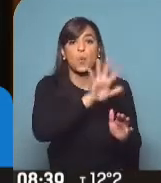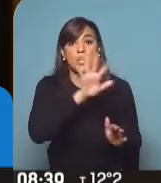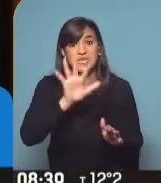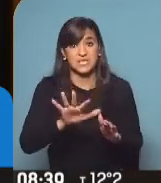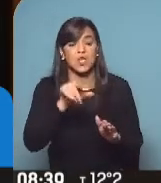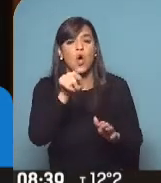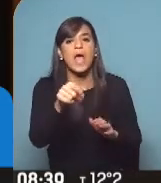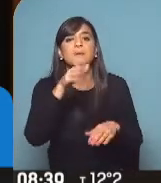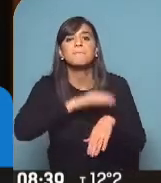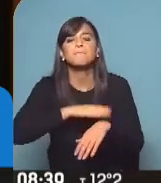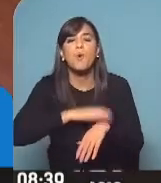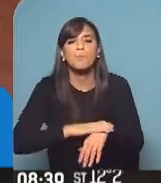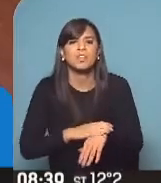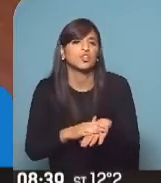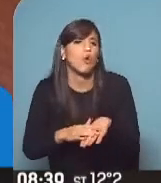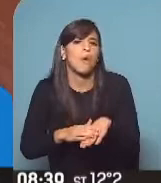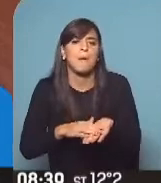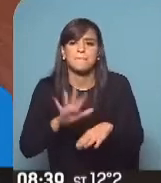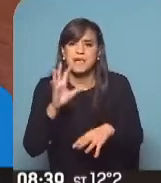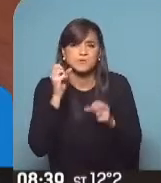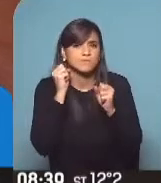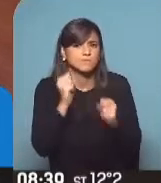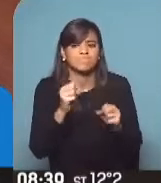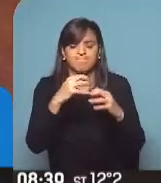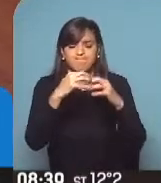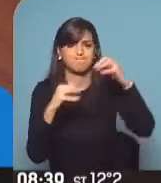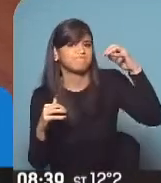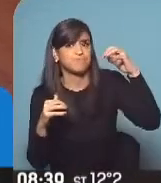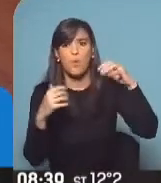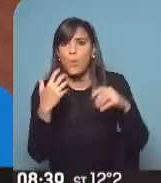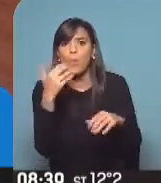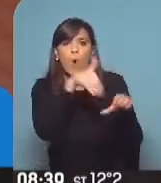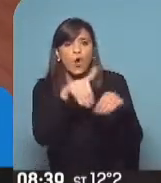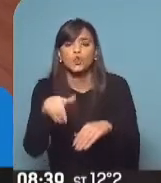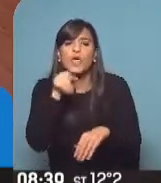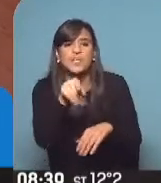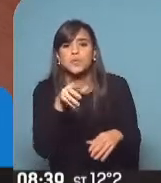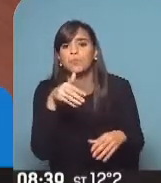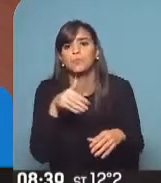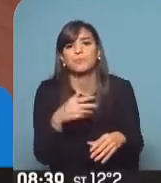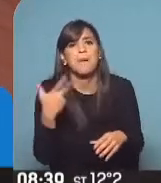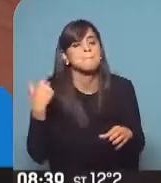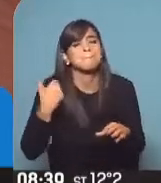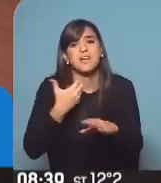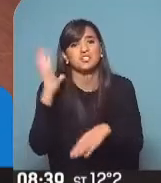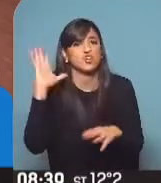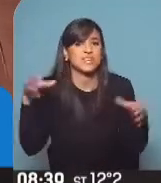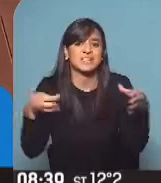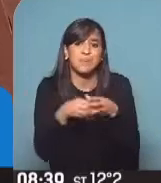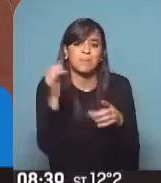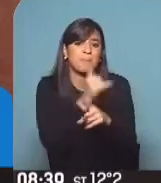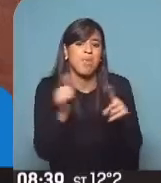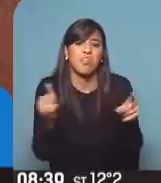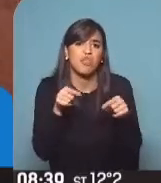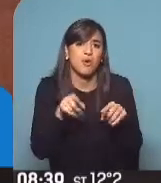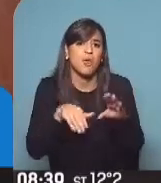el momento de mayor y desde esa fractura social en el voto el momento donde la abrumadora mayoría de los sectores medios eran